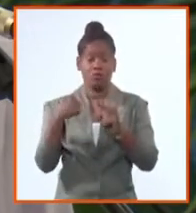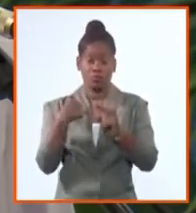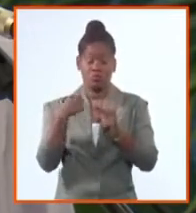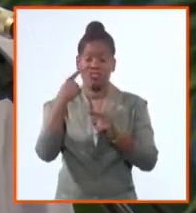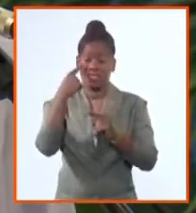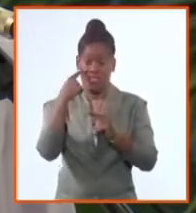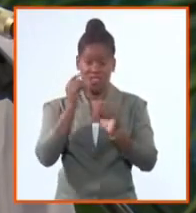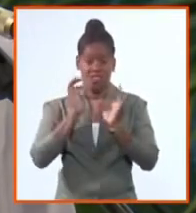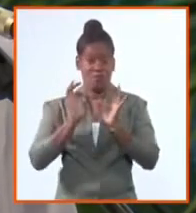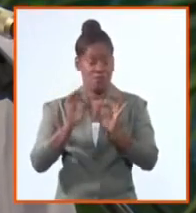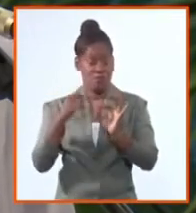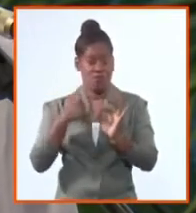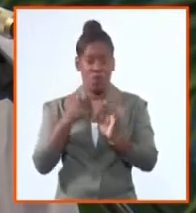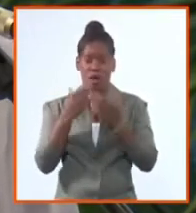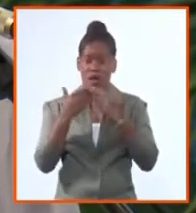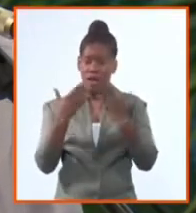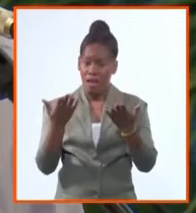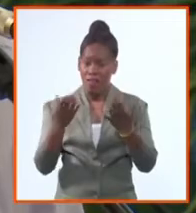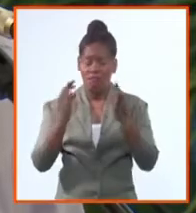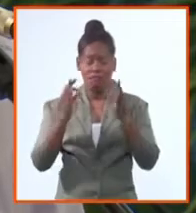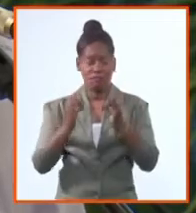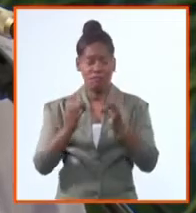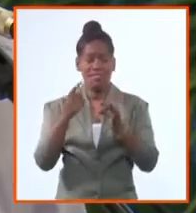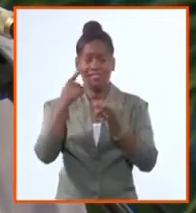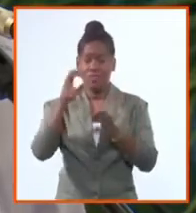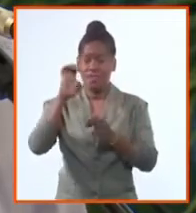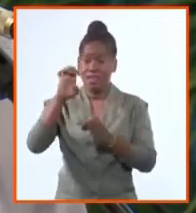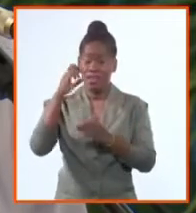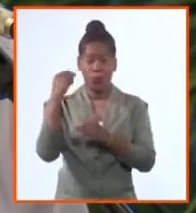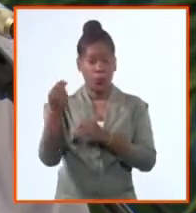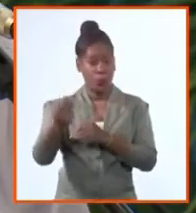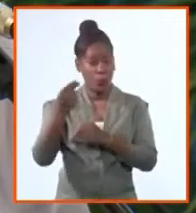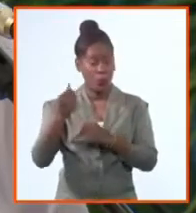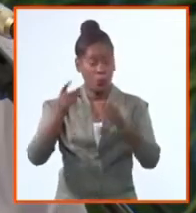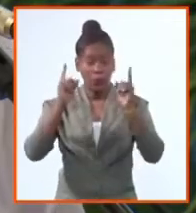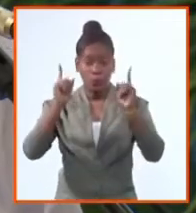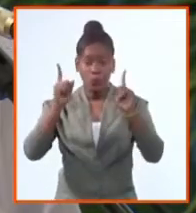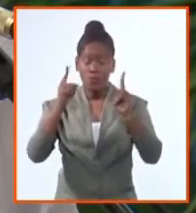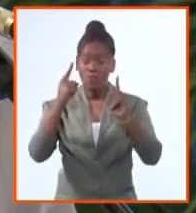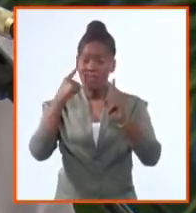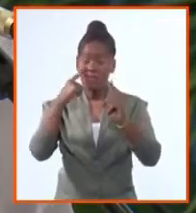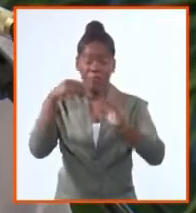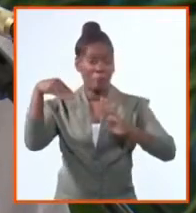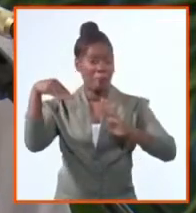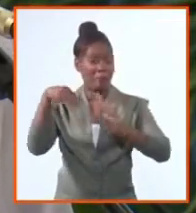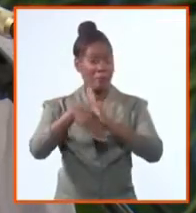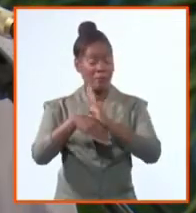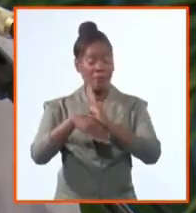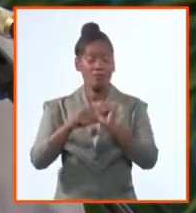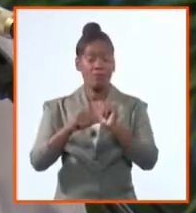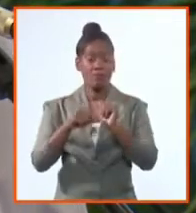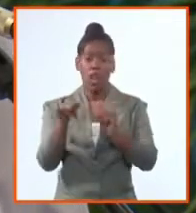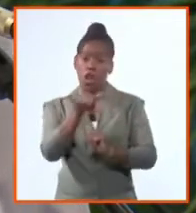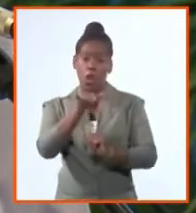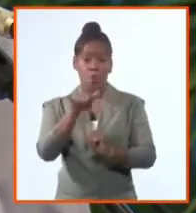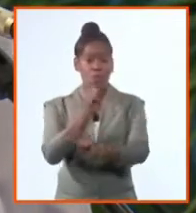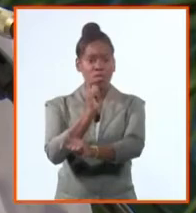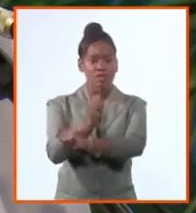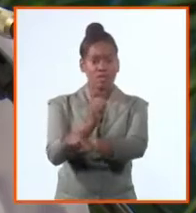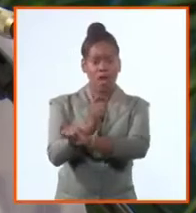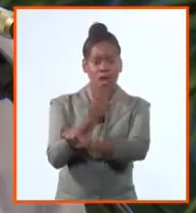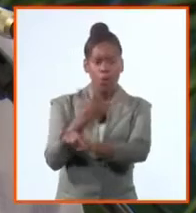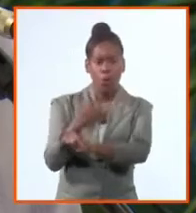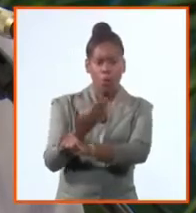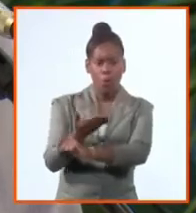hemos retrocedido bastante en el tema de la economía política, en la enseñanza de la economía política, en la investigación